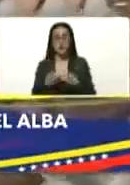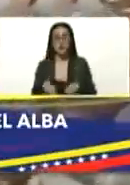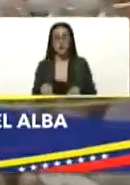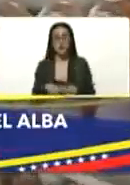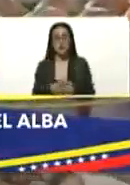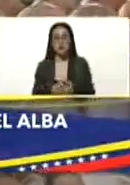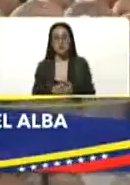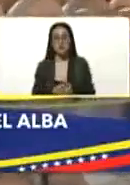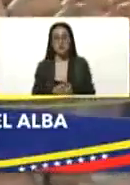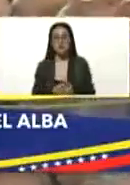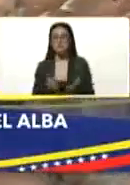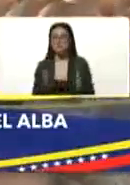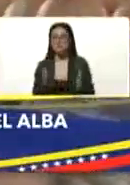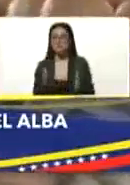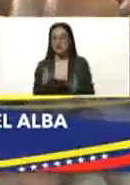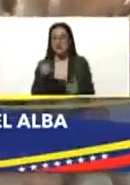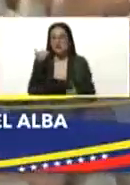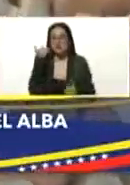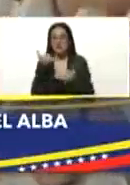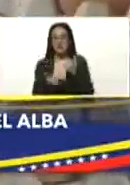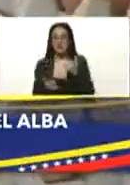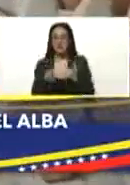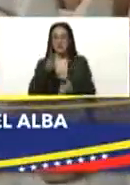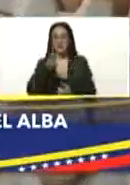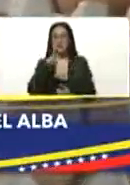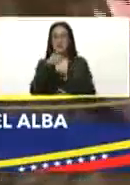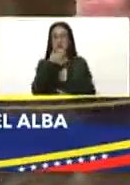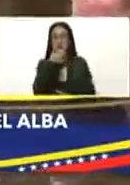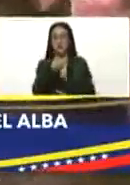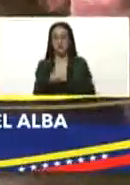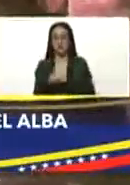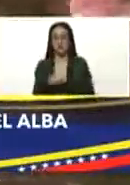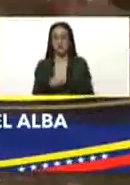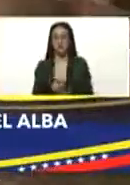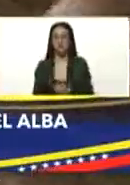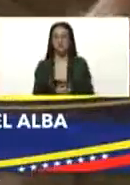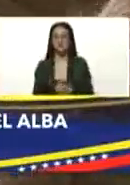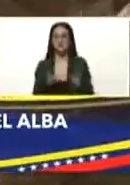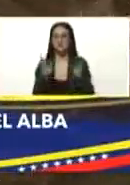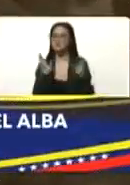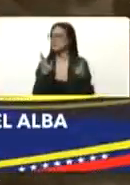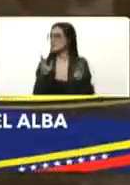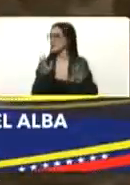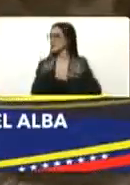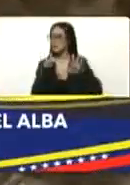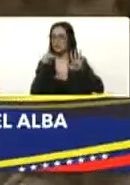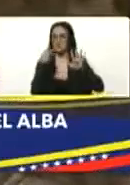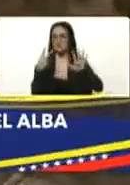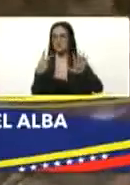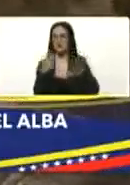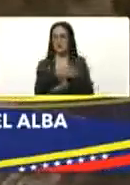proyección, presidente, es que a finales, al 31 de diciembre, nosotros alcancemos